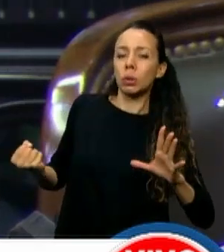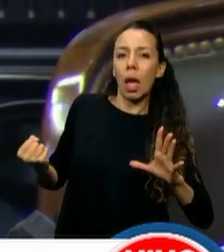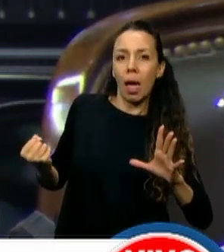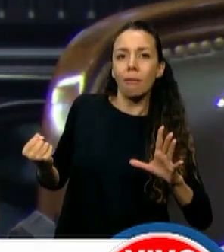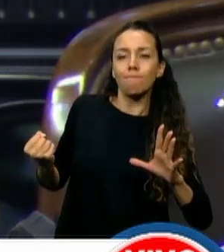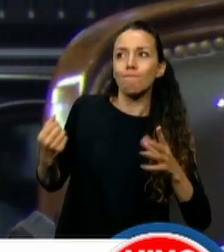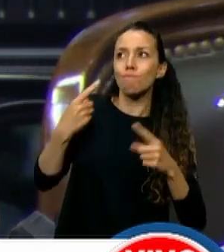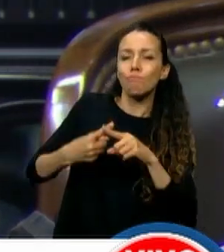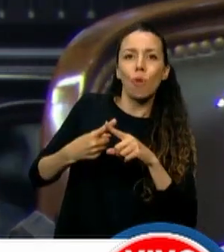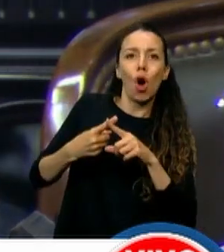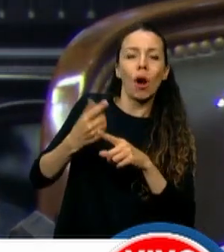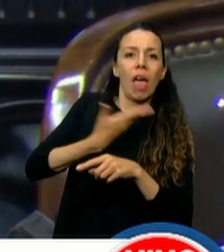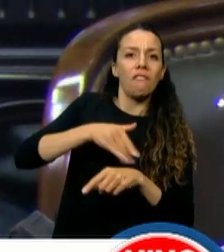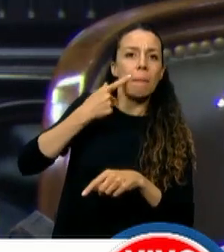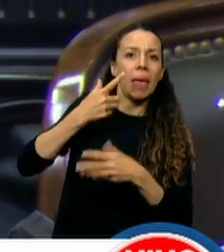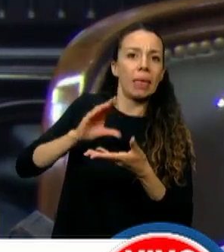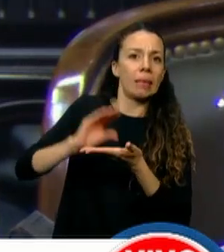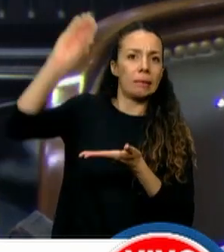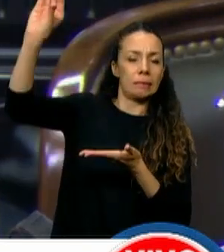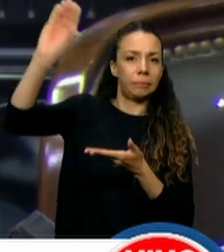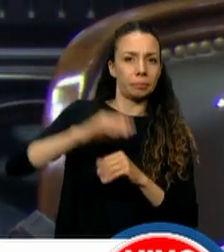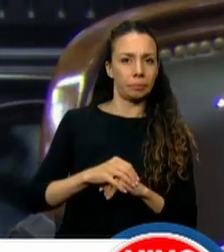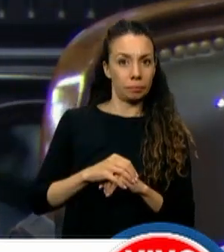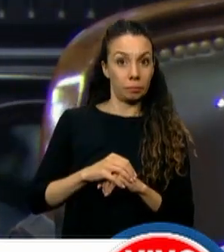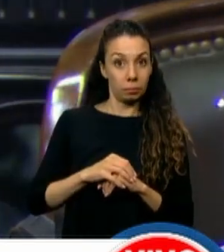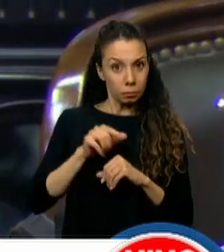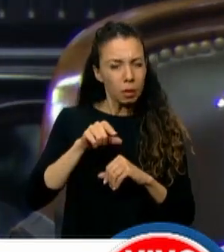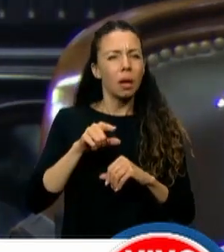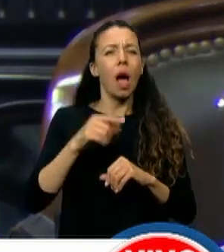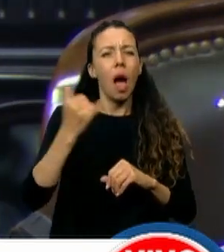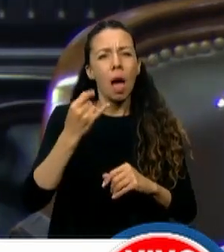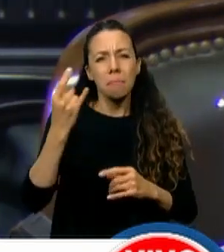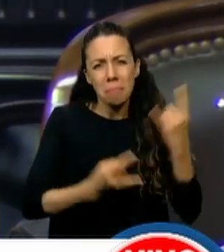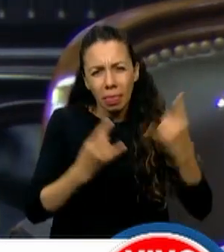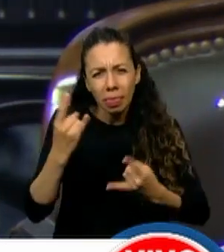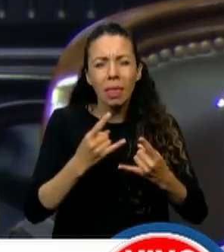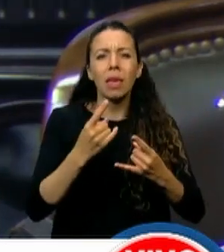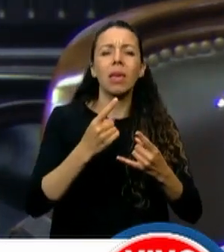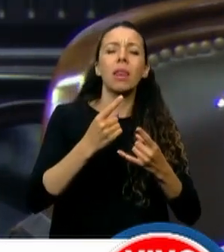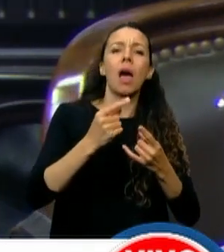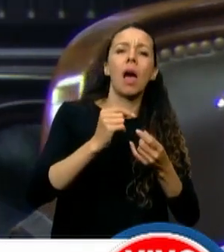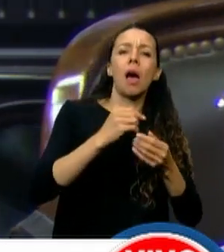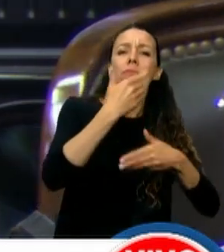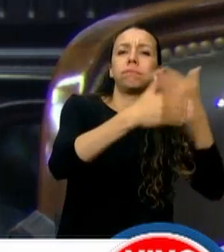Así como miente con el crecimiento y la inflación, también miente con los